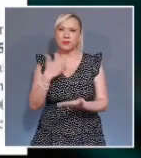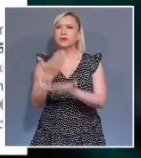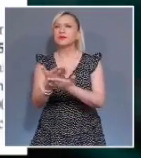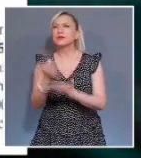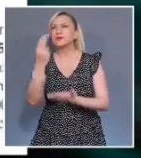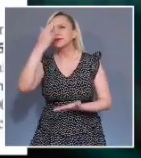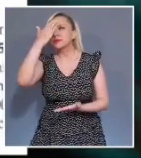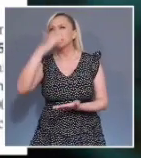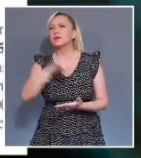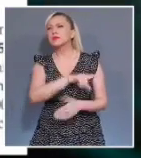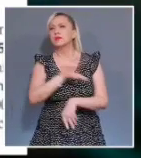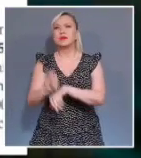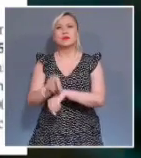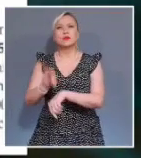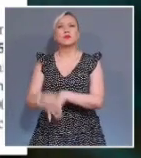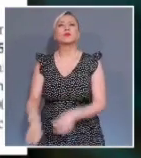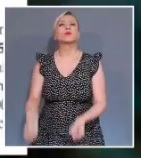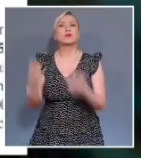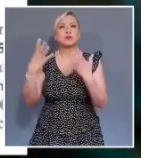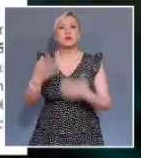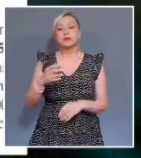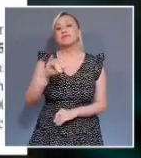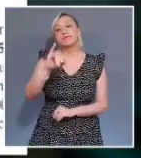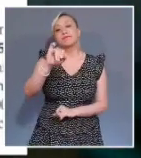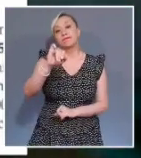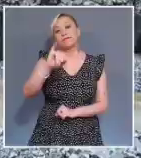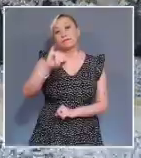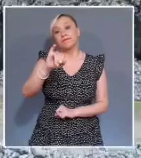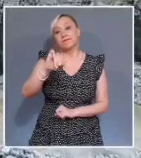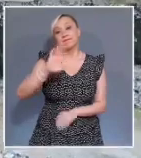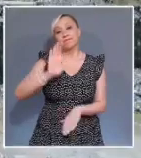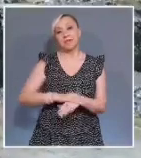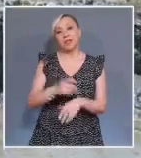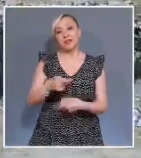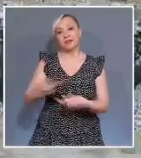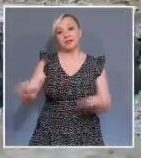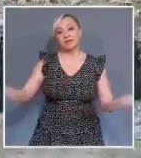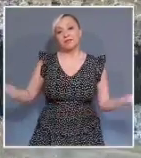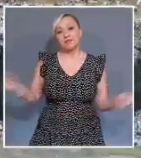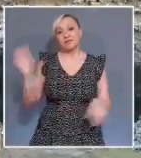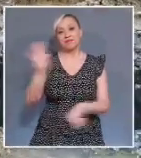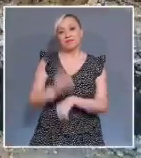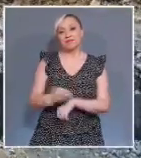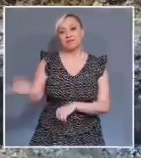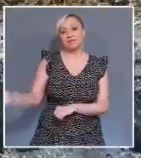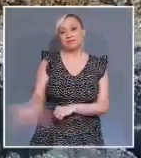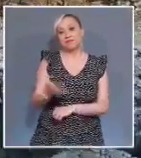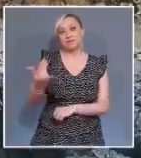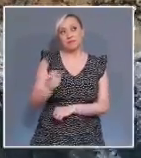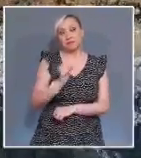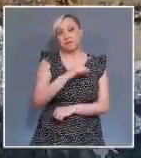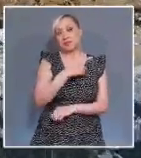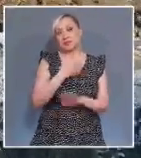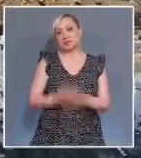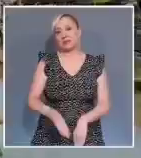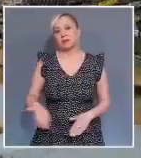sí se han dado concesionadas más hectáreas. Por ello, investigadores urgieron la aprobación de la reforma a la ley minera,